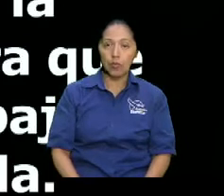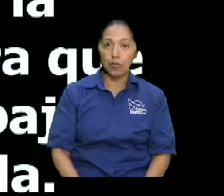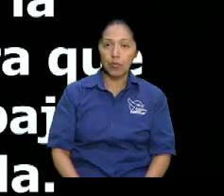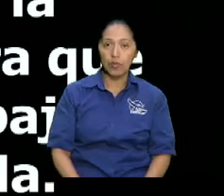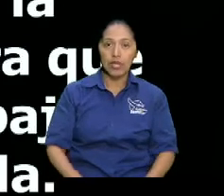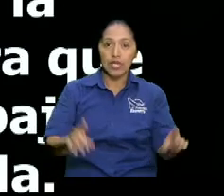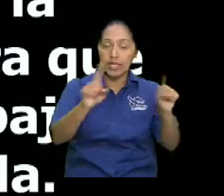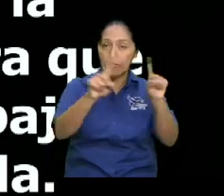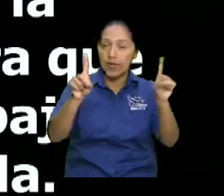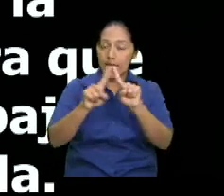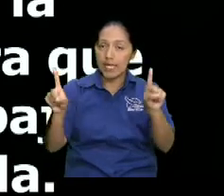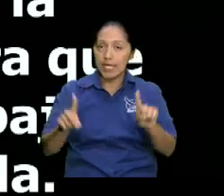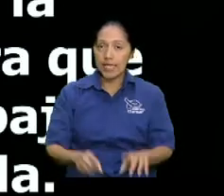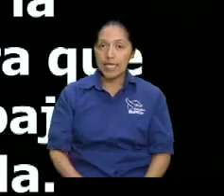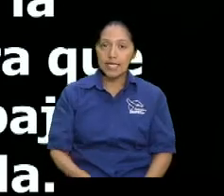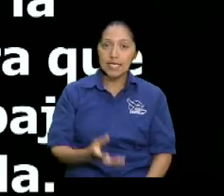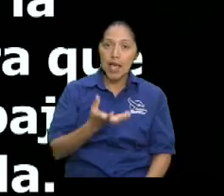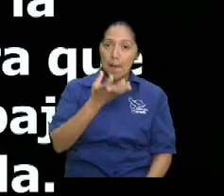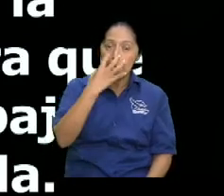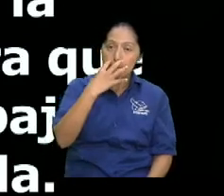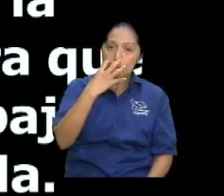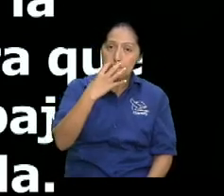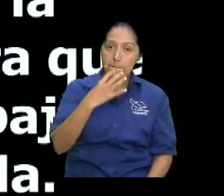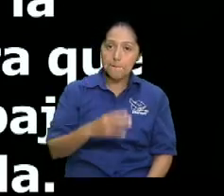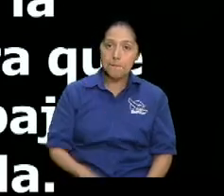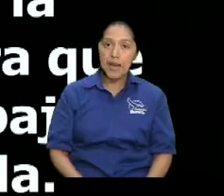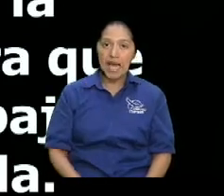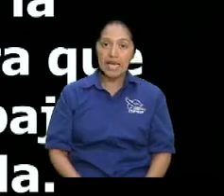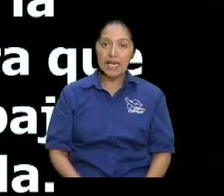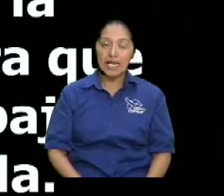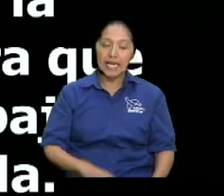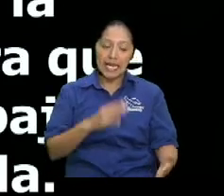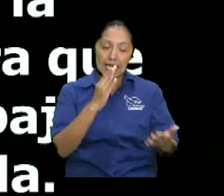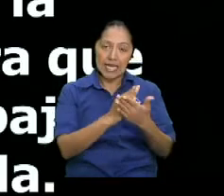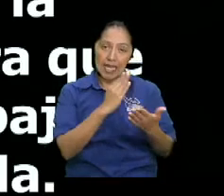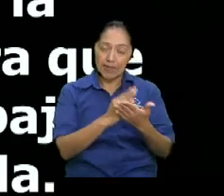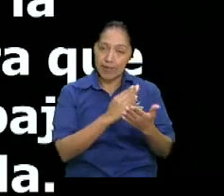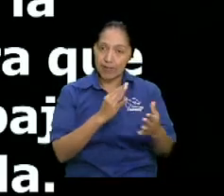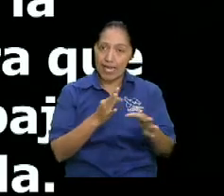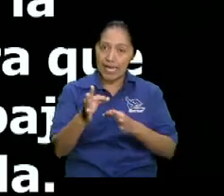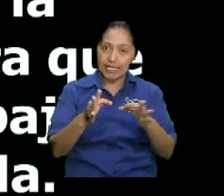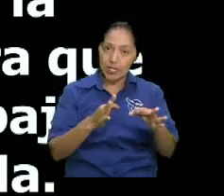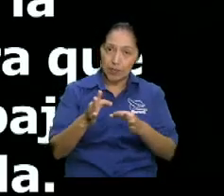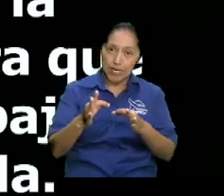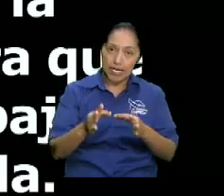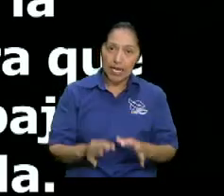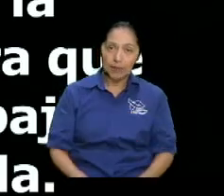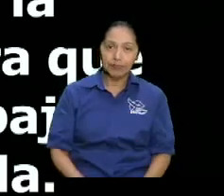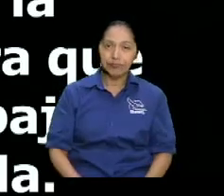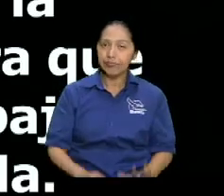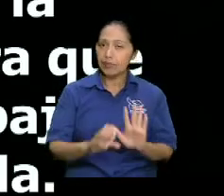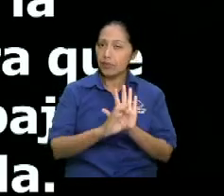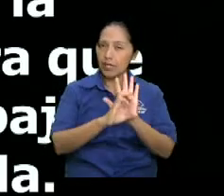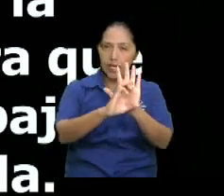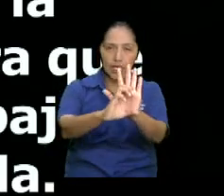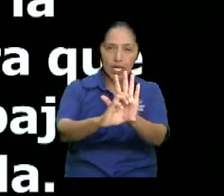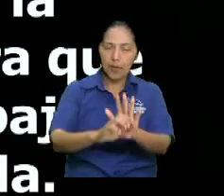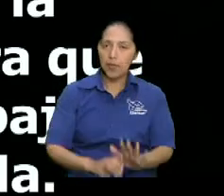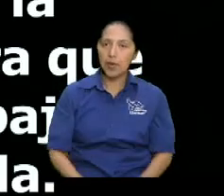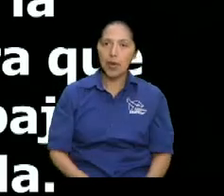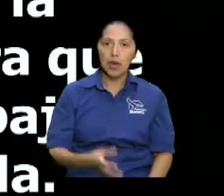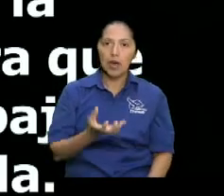pan, que es pan de trigo y pan de cebada. Como ahora cuando dicen pan blanco y pan integral, ¿verdad?